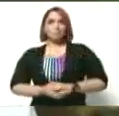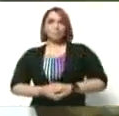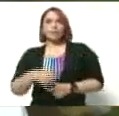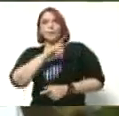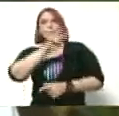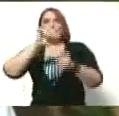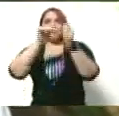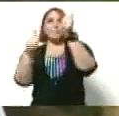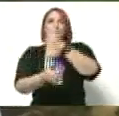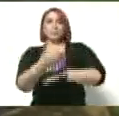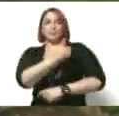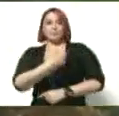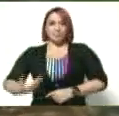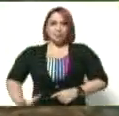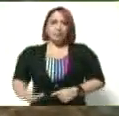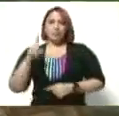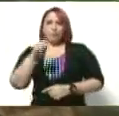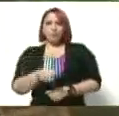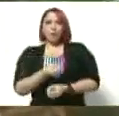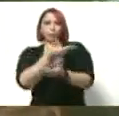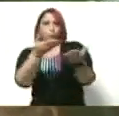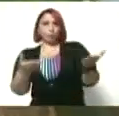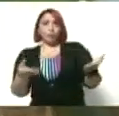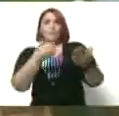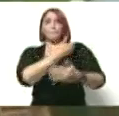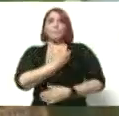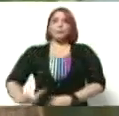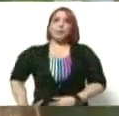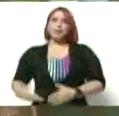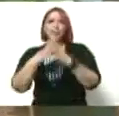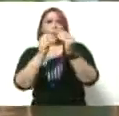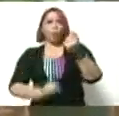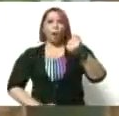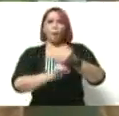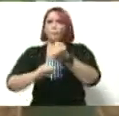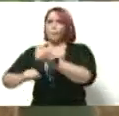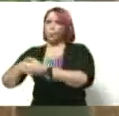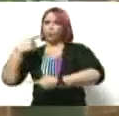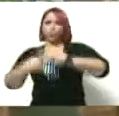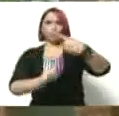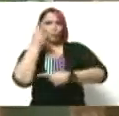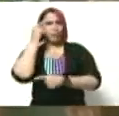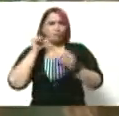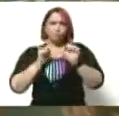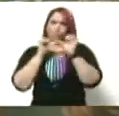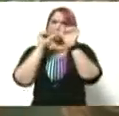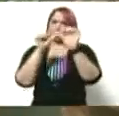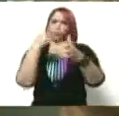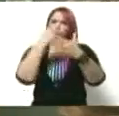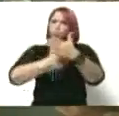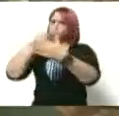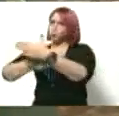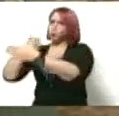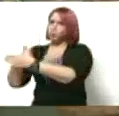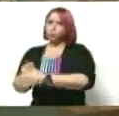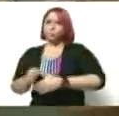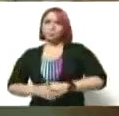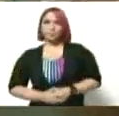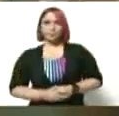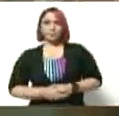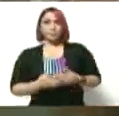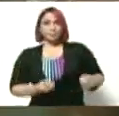a usted al presidente por todo el apoyo que nos brindan día a día y estamos para seguir batallando aquí le doy el